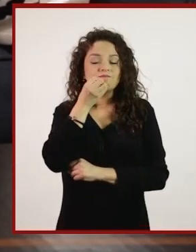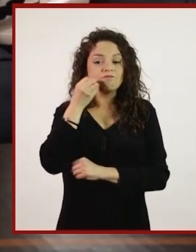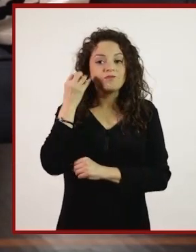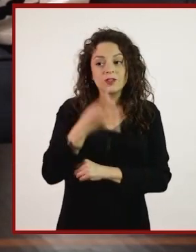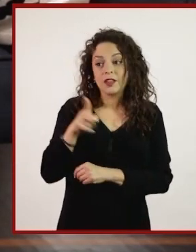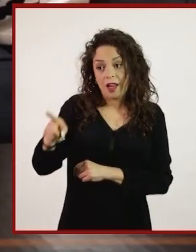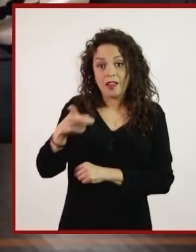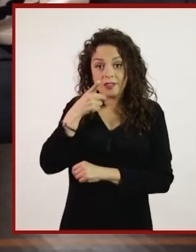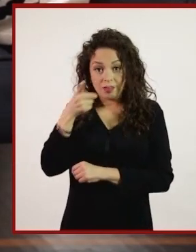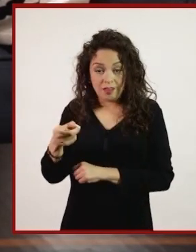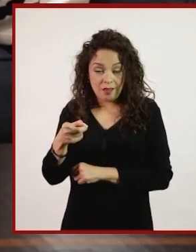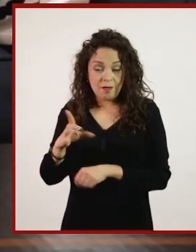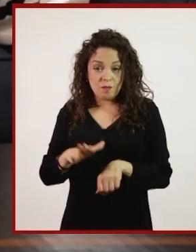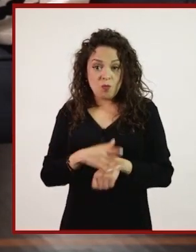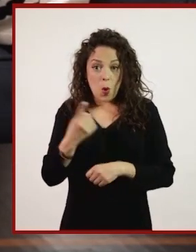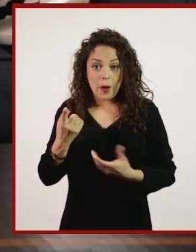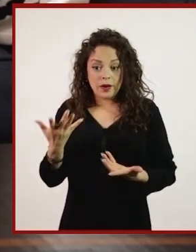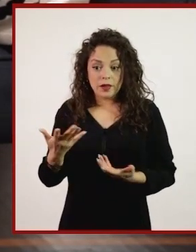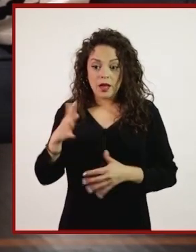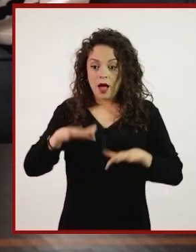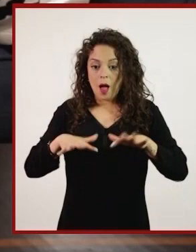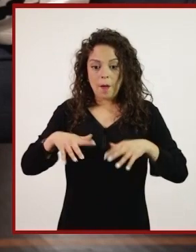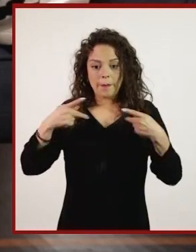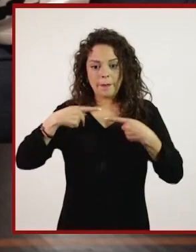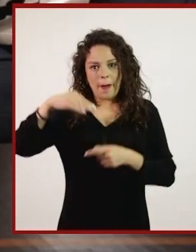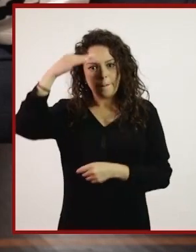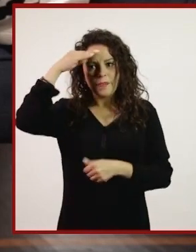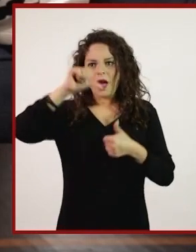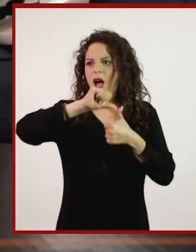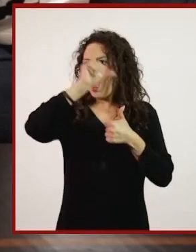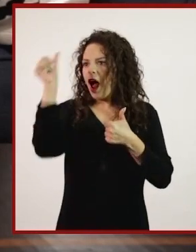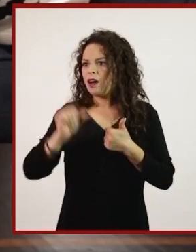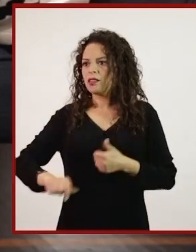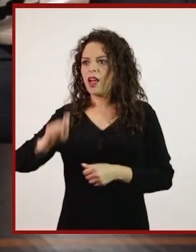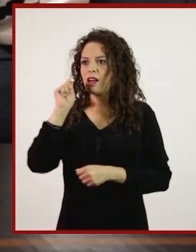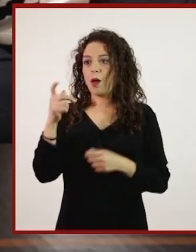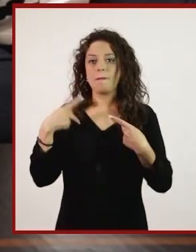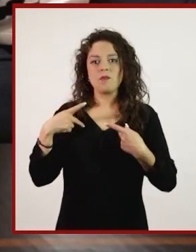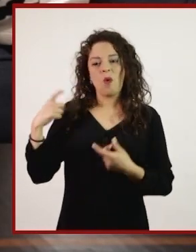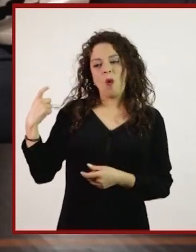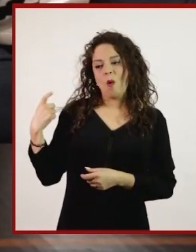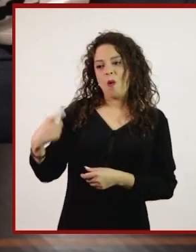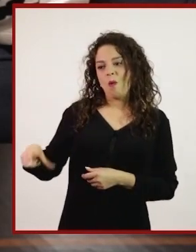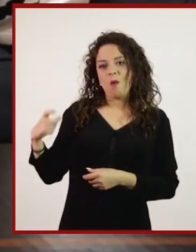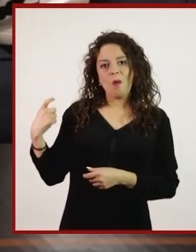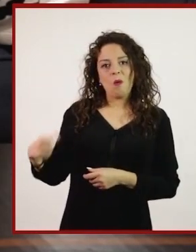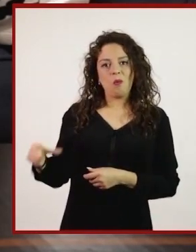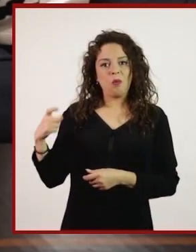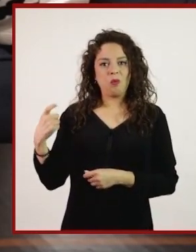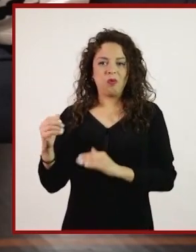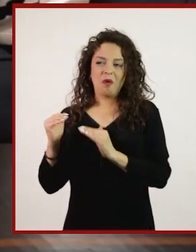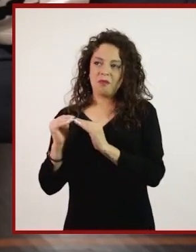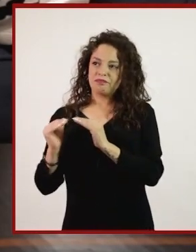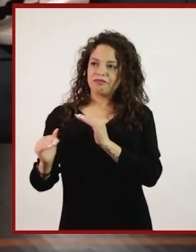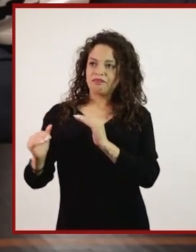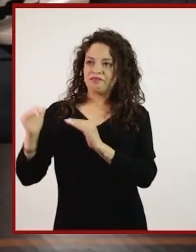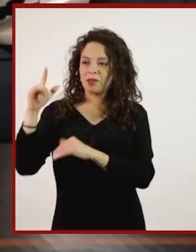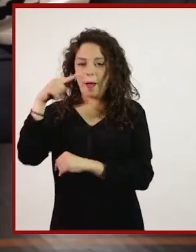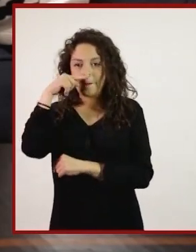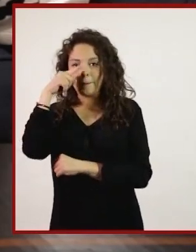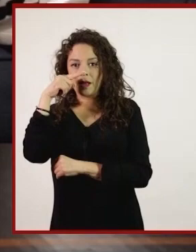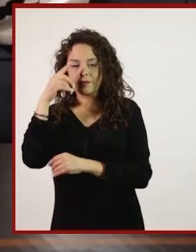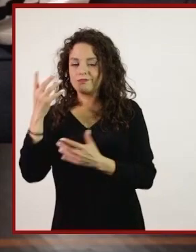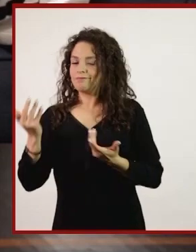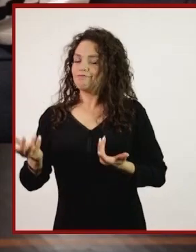lo decías, y qué padre que lo mencionas, porque a veces mucha gente tiene un concepto de arte, de gente adinerada, de clase,